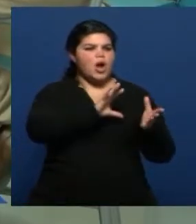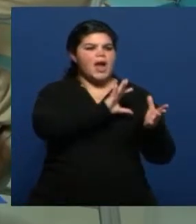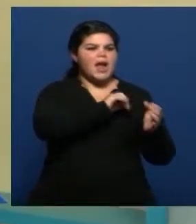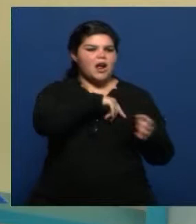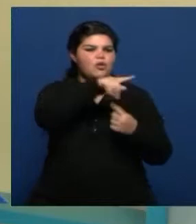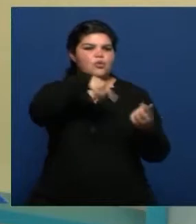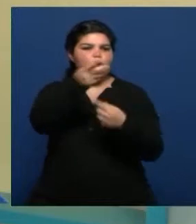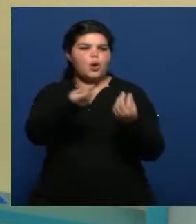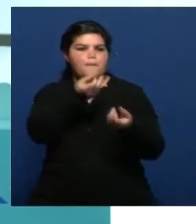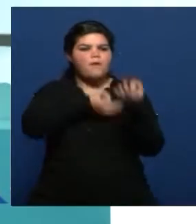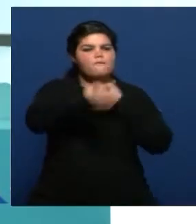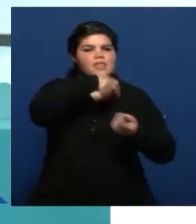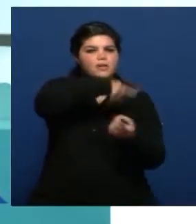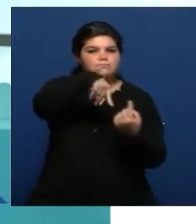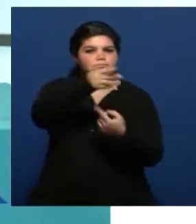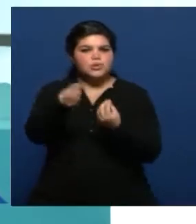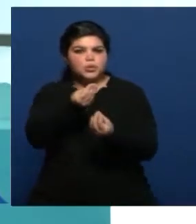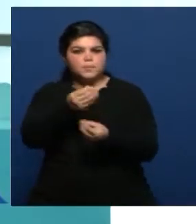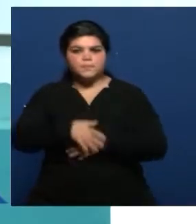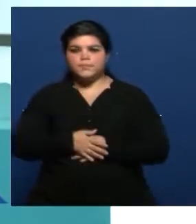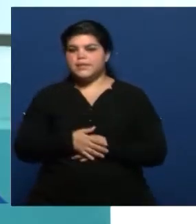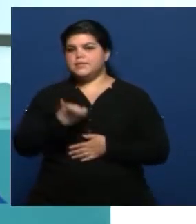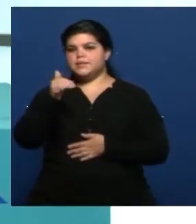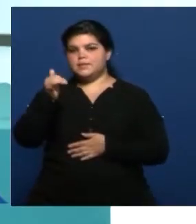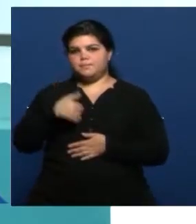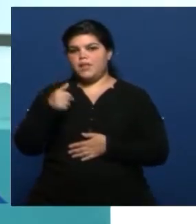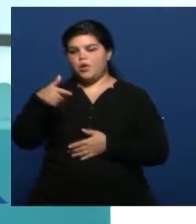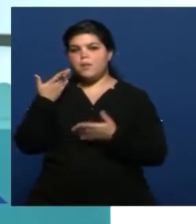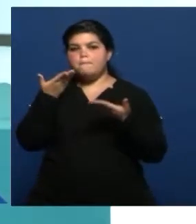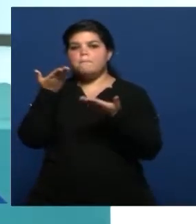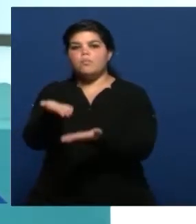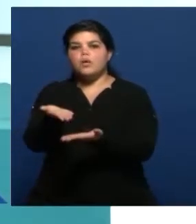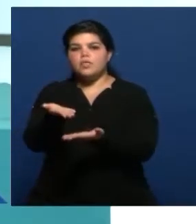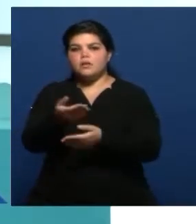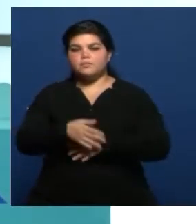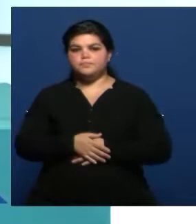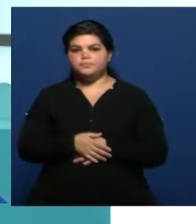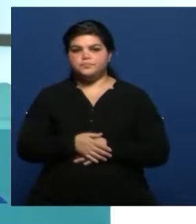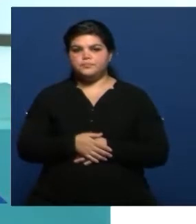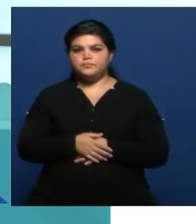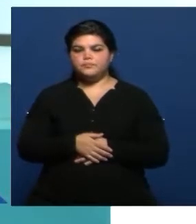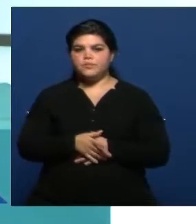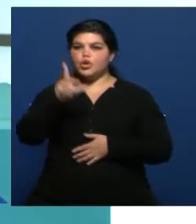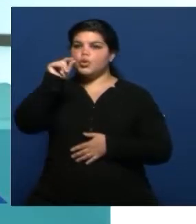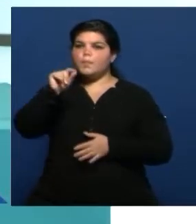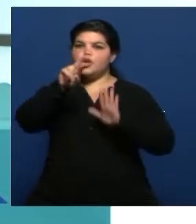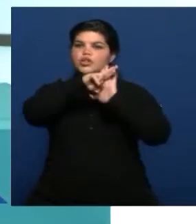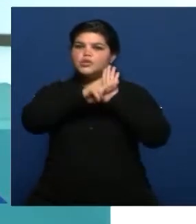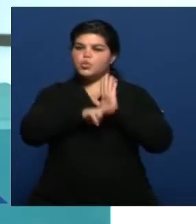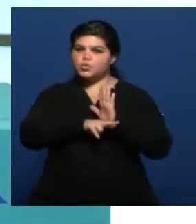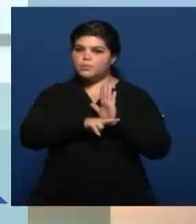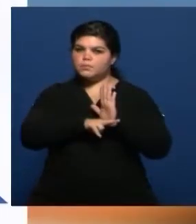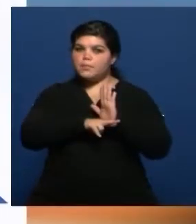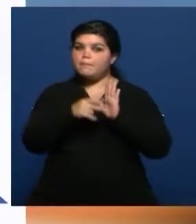cadena, exactamente. Claro. Yo, por ahí a lo mejor... Bueno, ahora estamos mostrando el número de la resolución, pero en